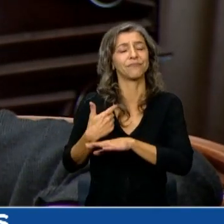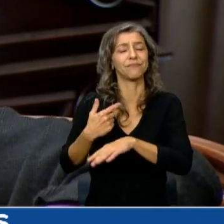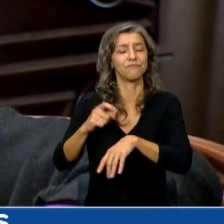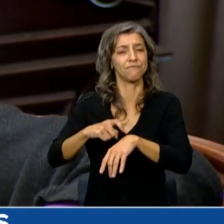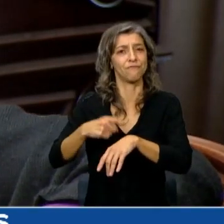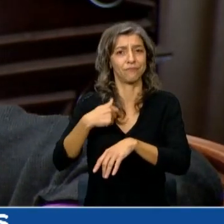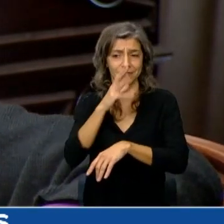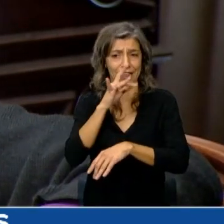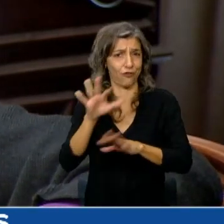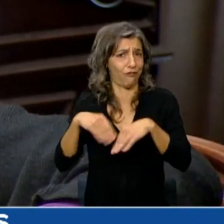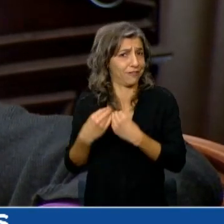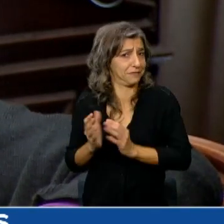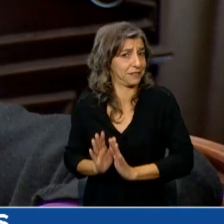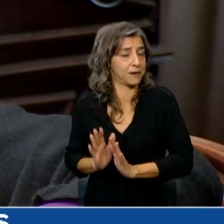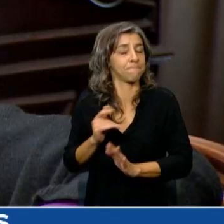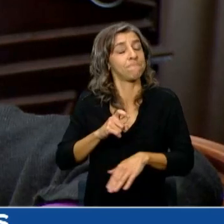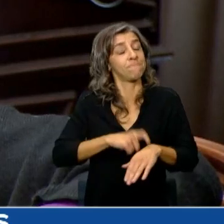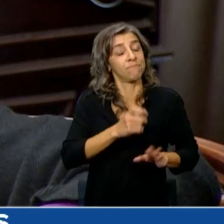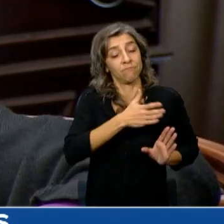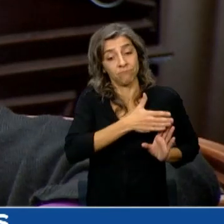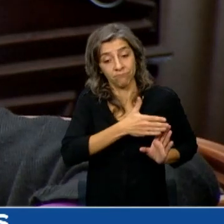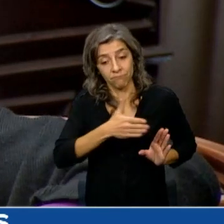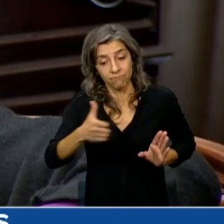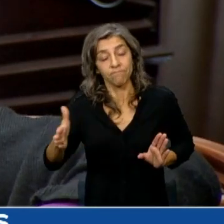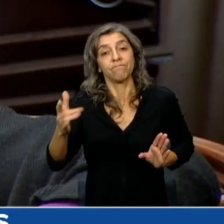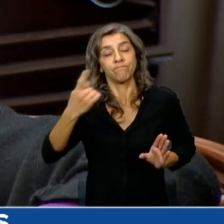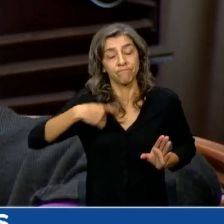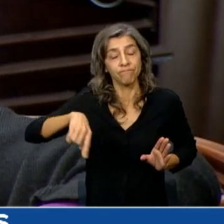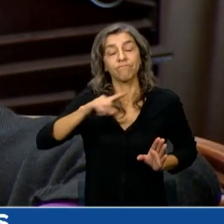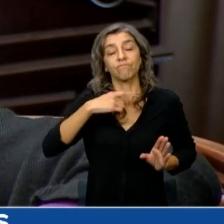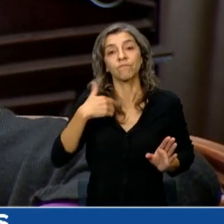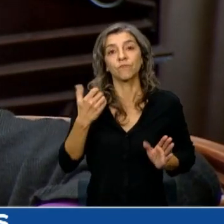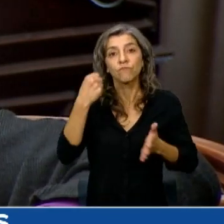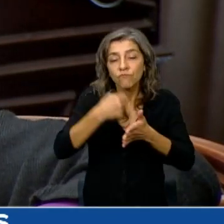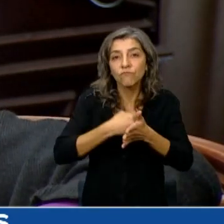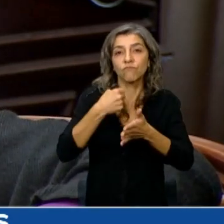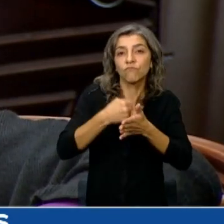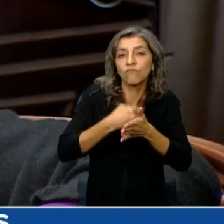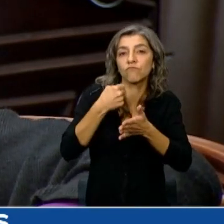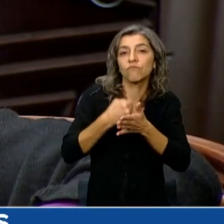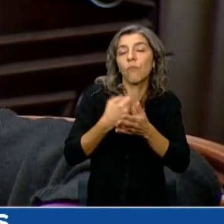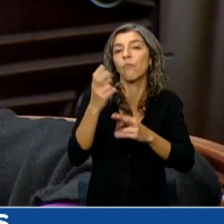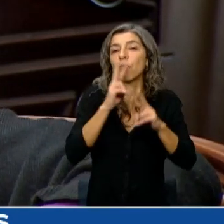y hicimos todo un camino por los derechos de la mujer.